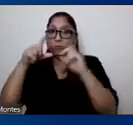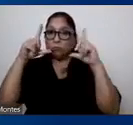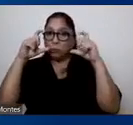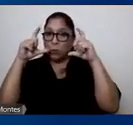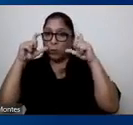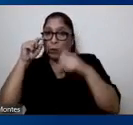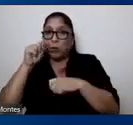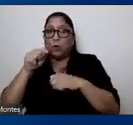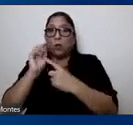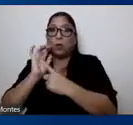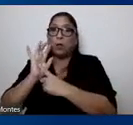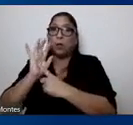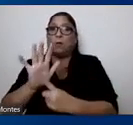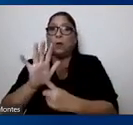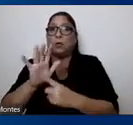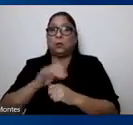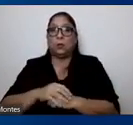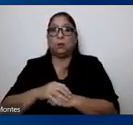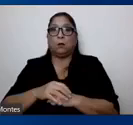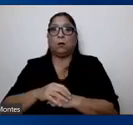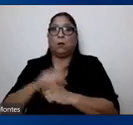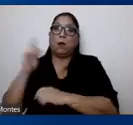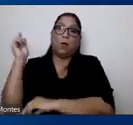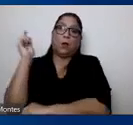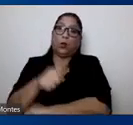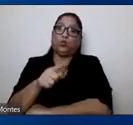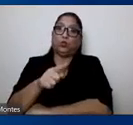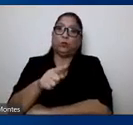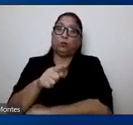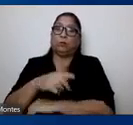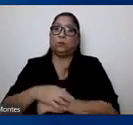que representa la denuncia.